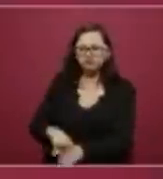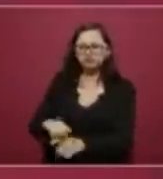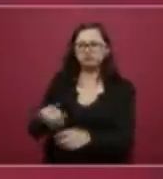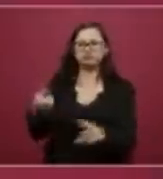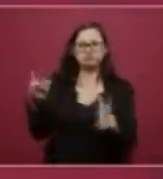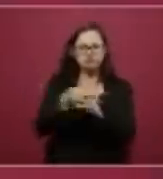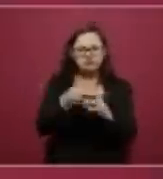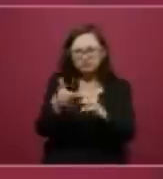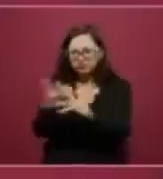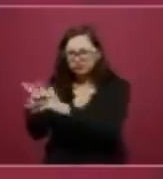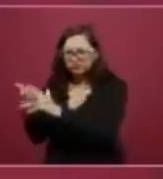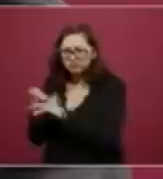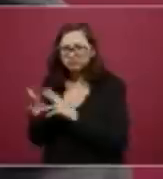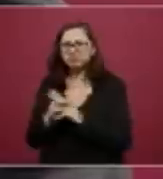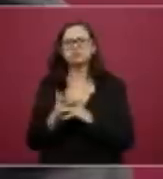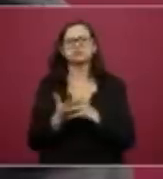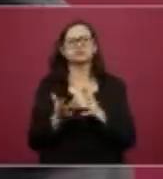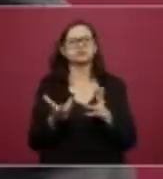exterminio